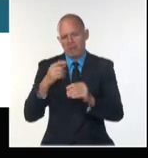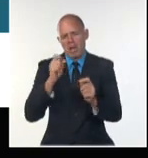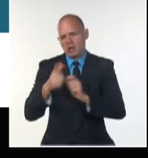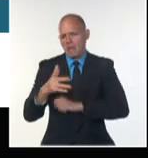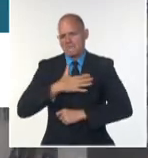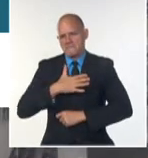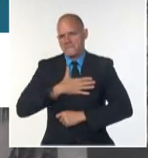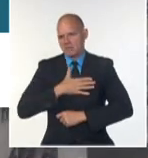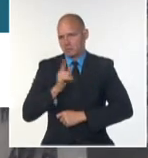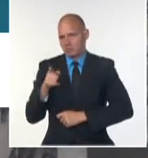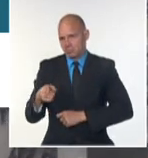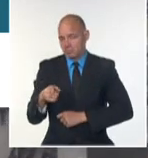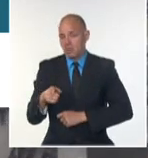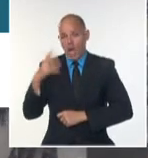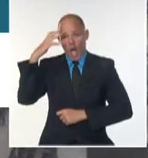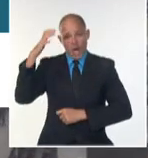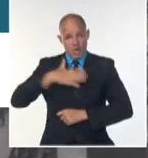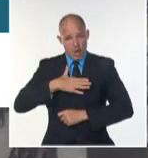de